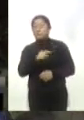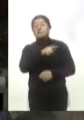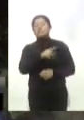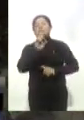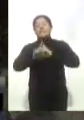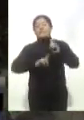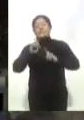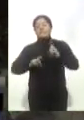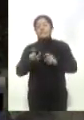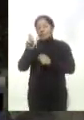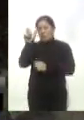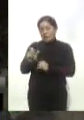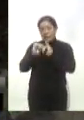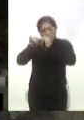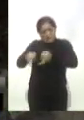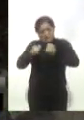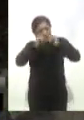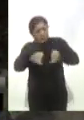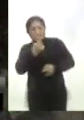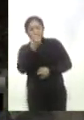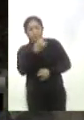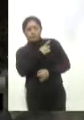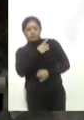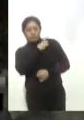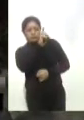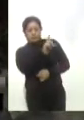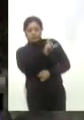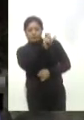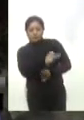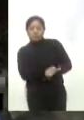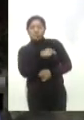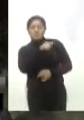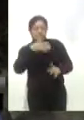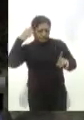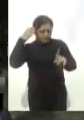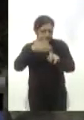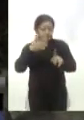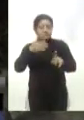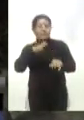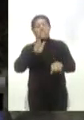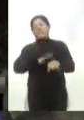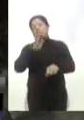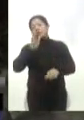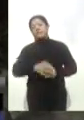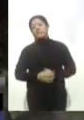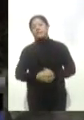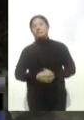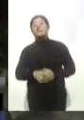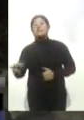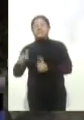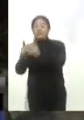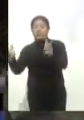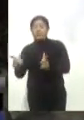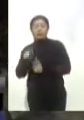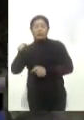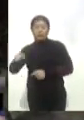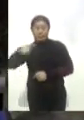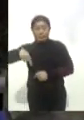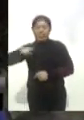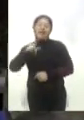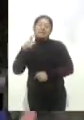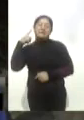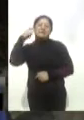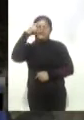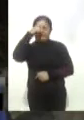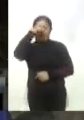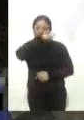nos ayuda a que el acleta se enfoque más en su técnica. Ya si fuera grupal, pues bueno, ya tenemos a un conjunto de personas que pues bueno,